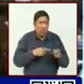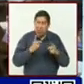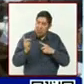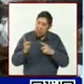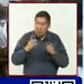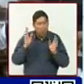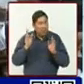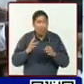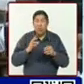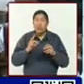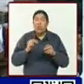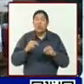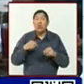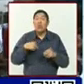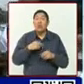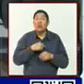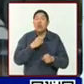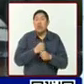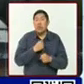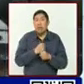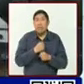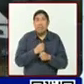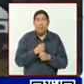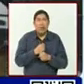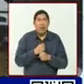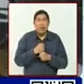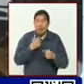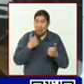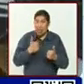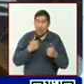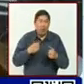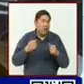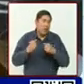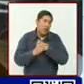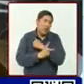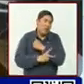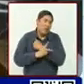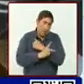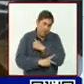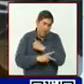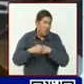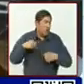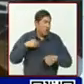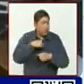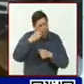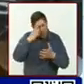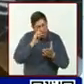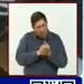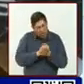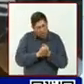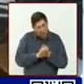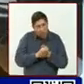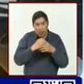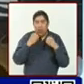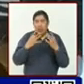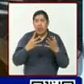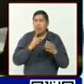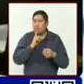tiendas políticas. Hemos trabajado para el bien del país y en ese sentido al menos creemos que estamos